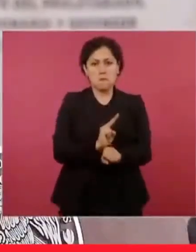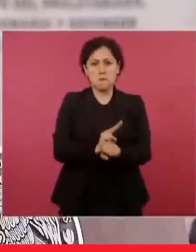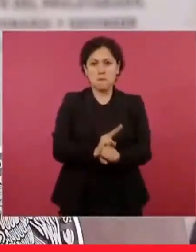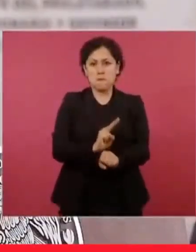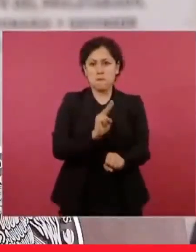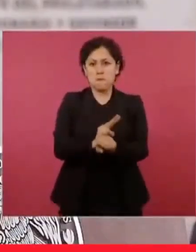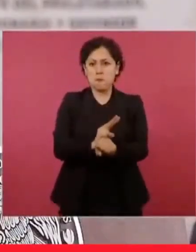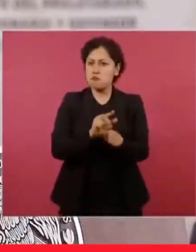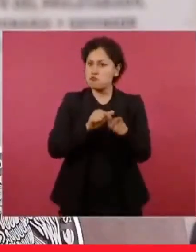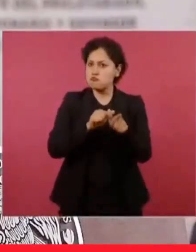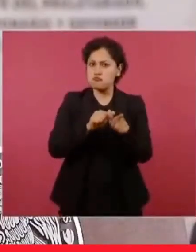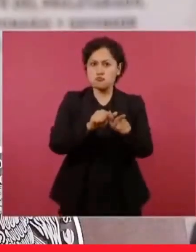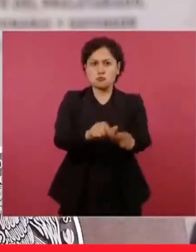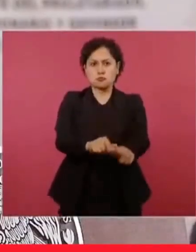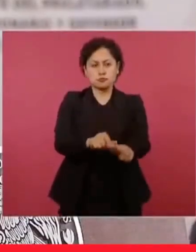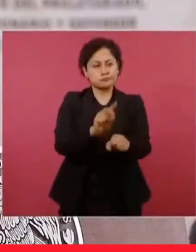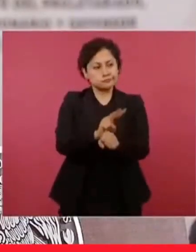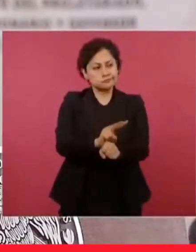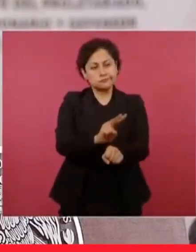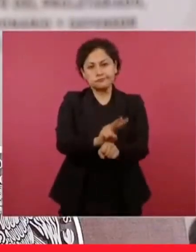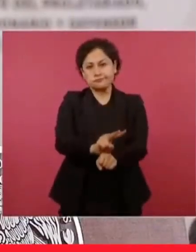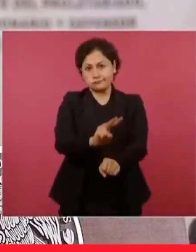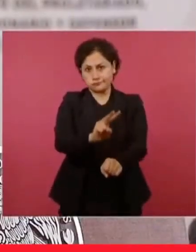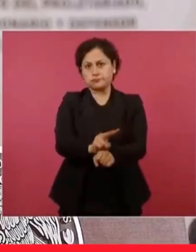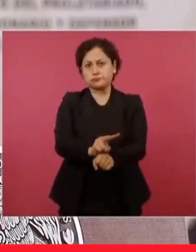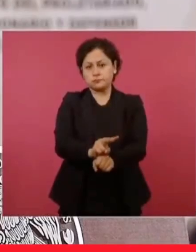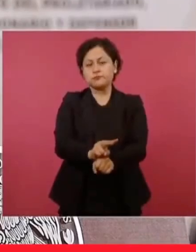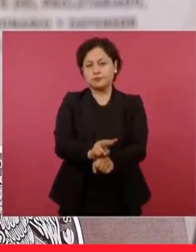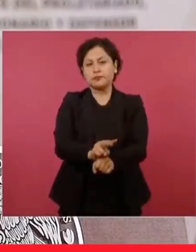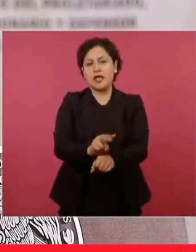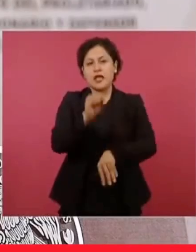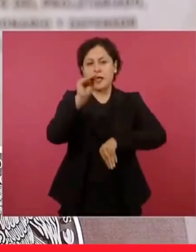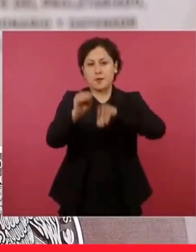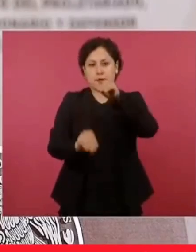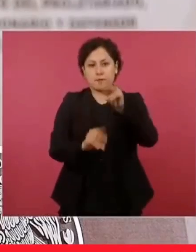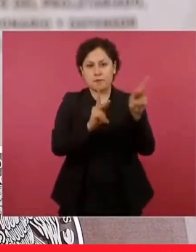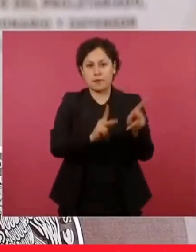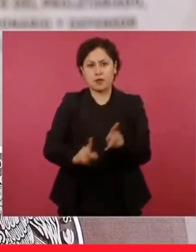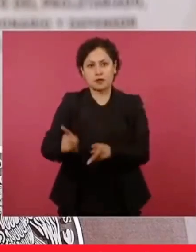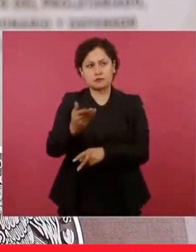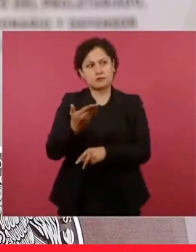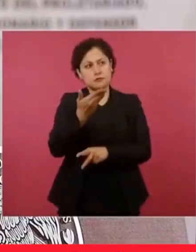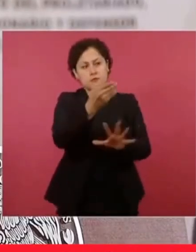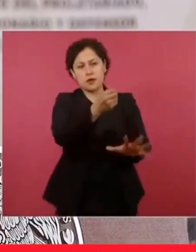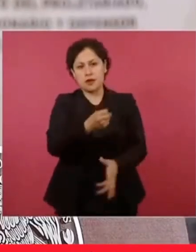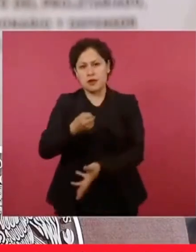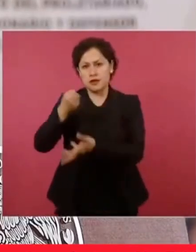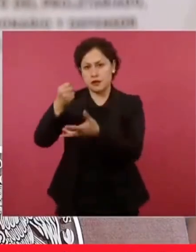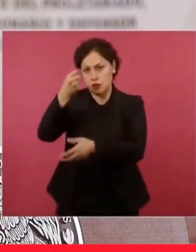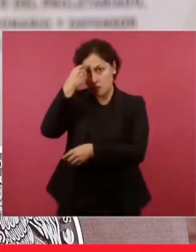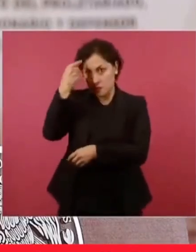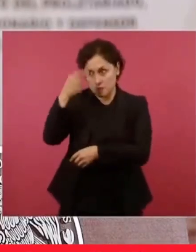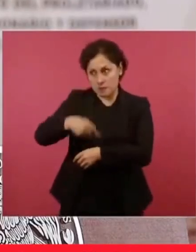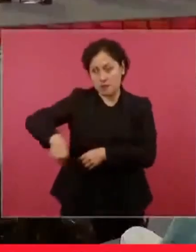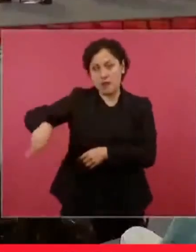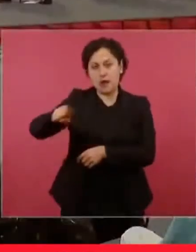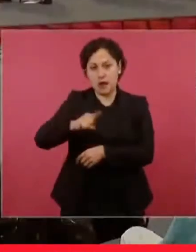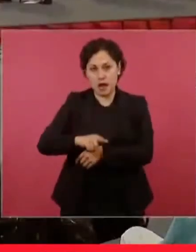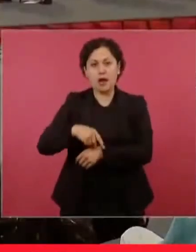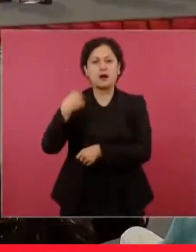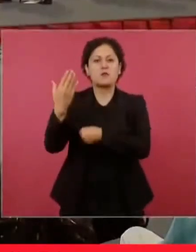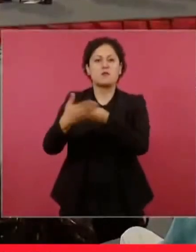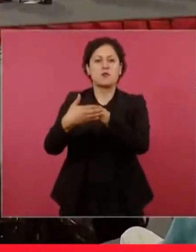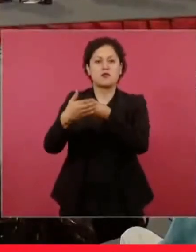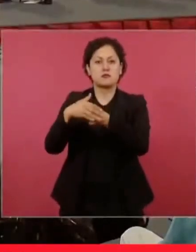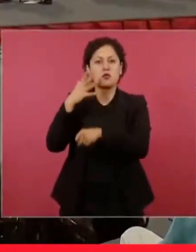sistema y cuáles son sus condiciones. Se hace la planeación de los recursos que son necesarios para atender y prever cuáles